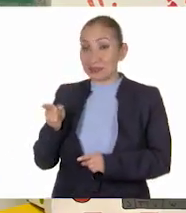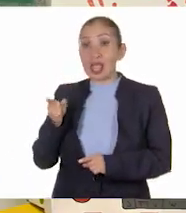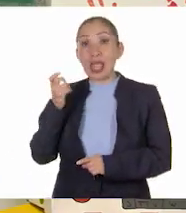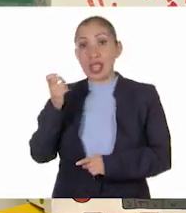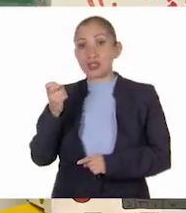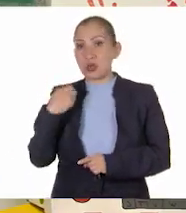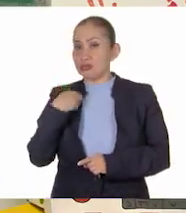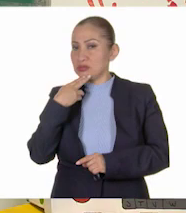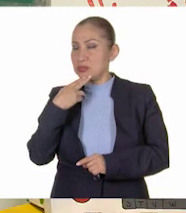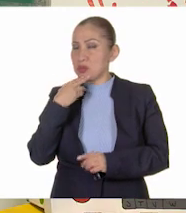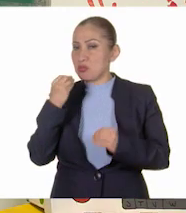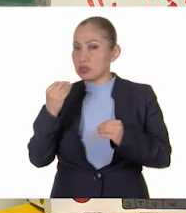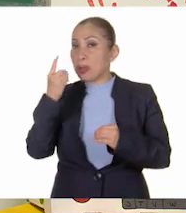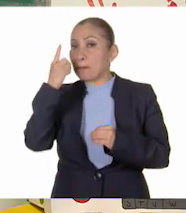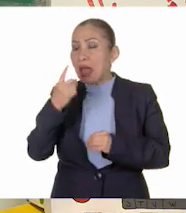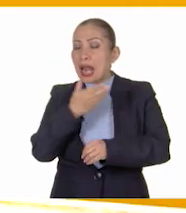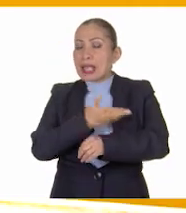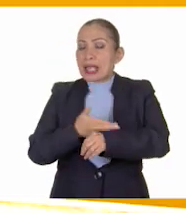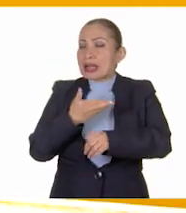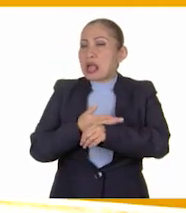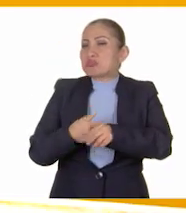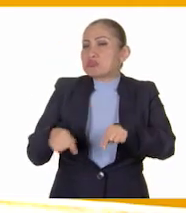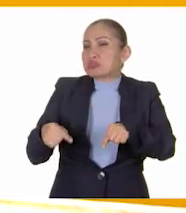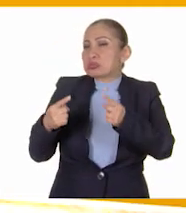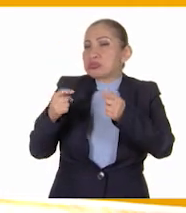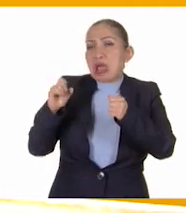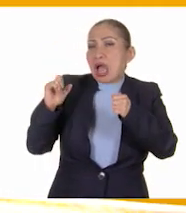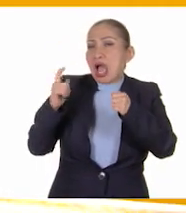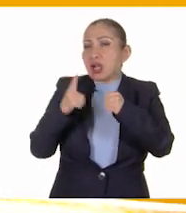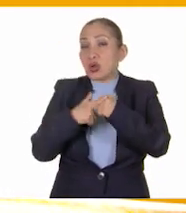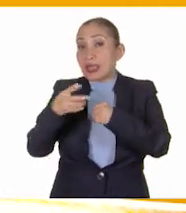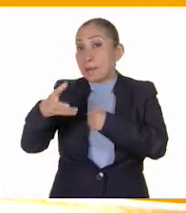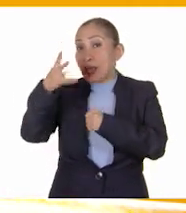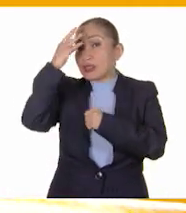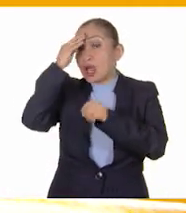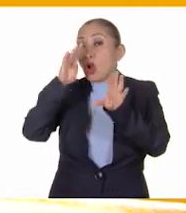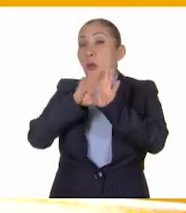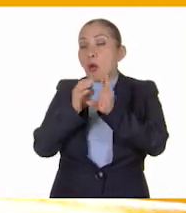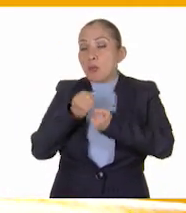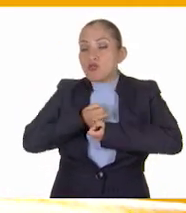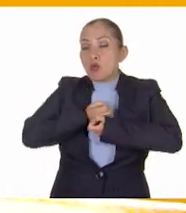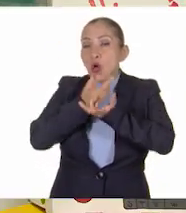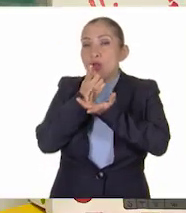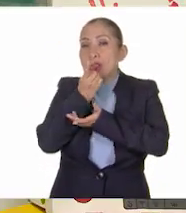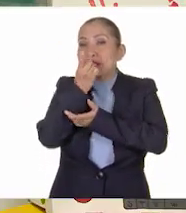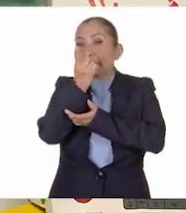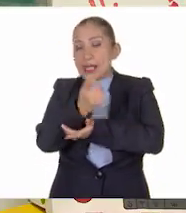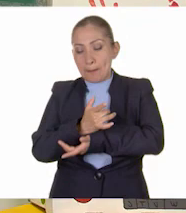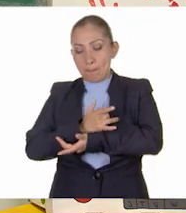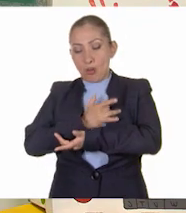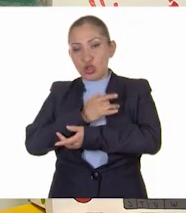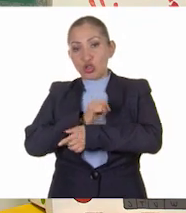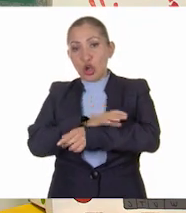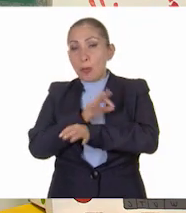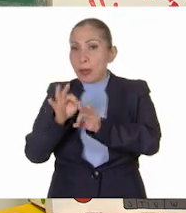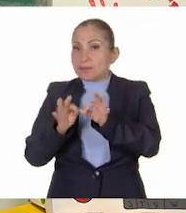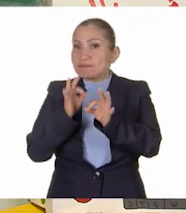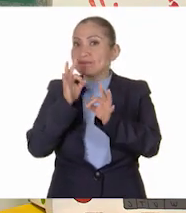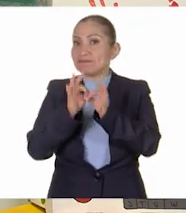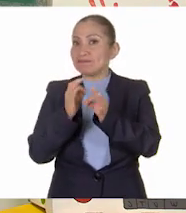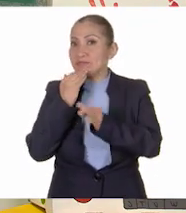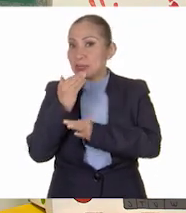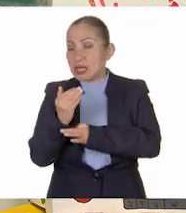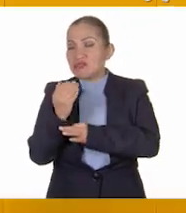Eso nos funciona para resolver nuestros conflictos y para aprender a comunicar nuestras emociones de forma asertiva.